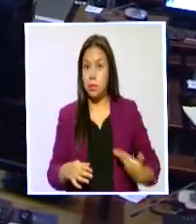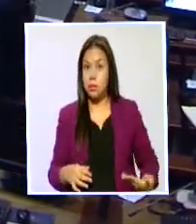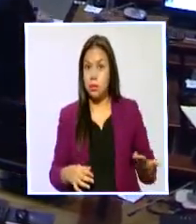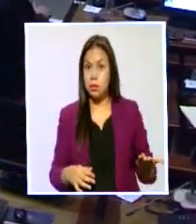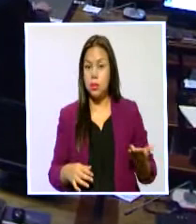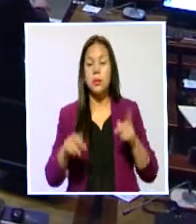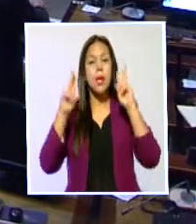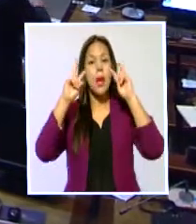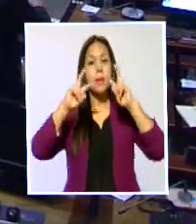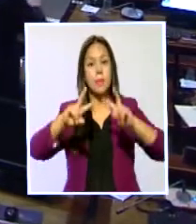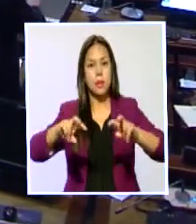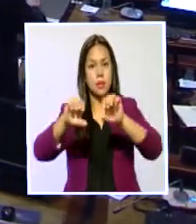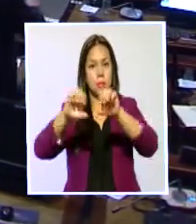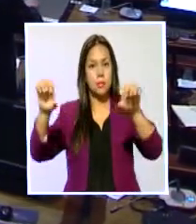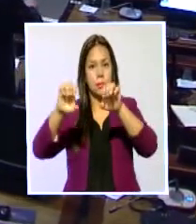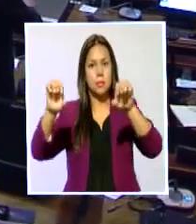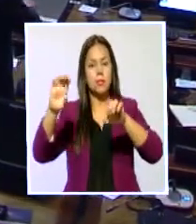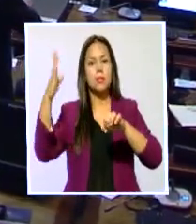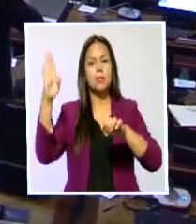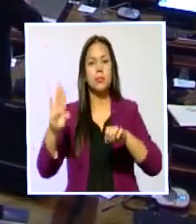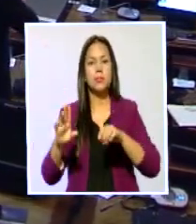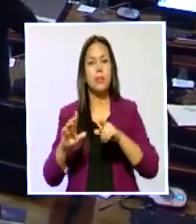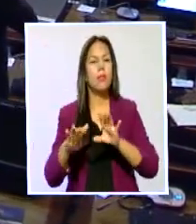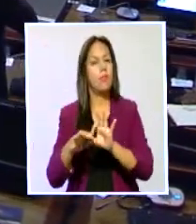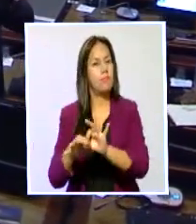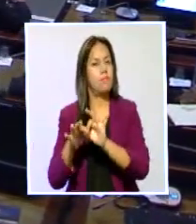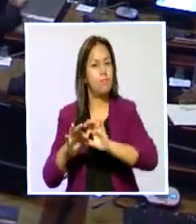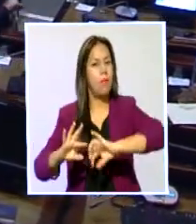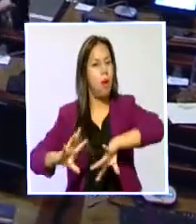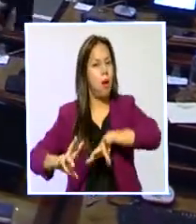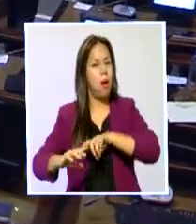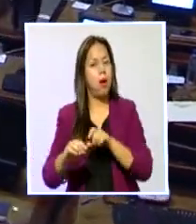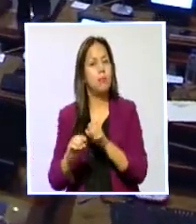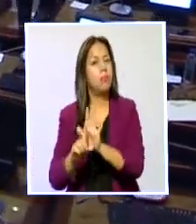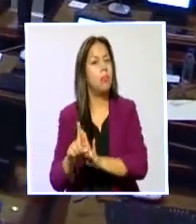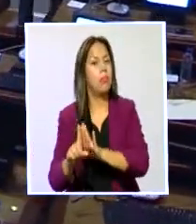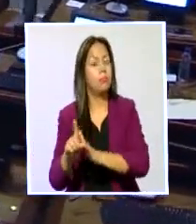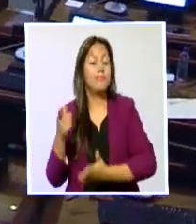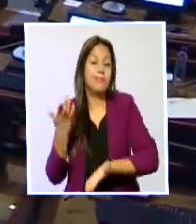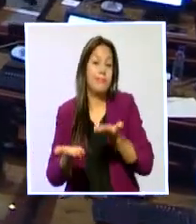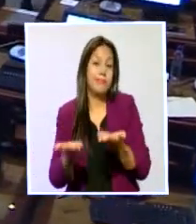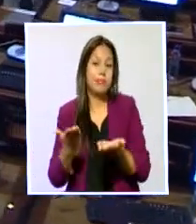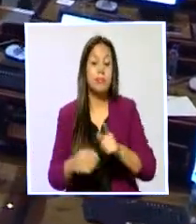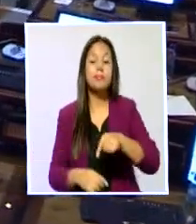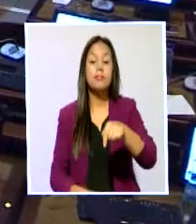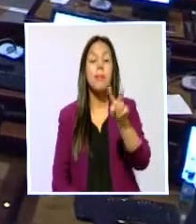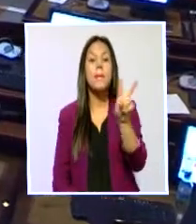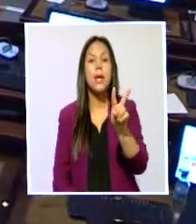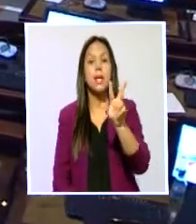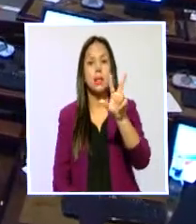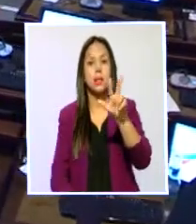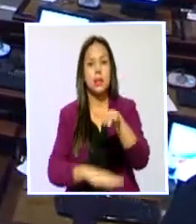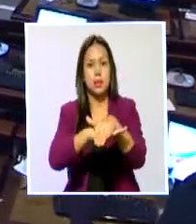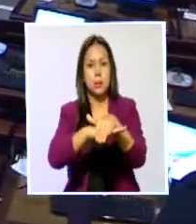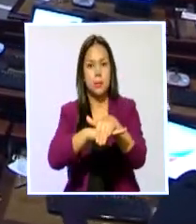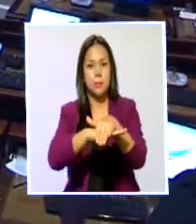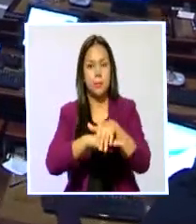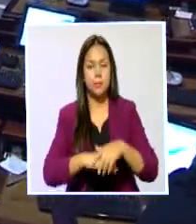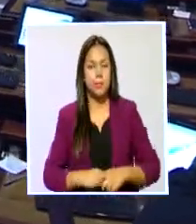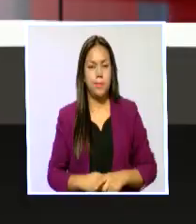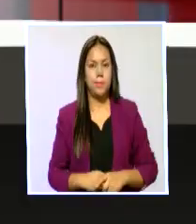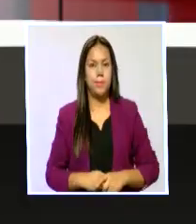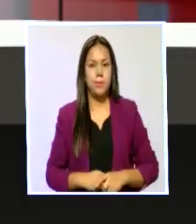en las investigaciones por el delito de asociación ilícita, será este viernes a partir de las 15 horas. Ricardo Bravo, TVL